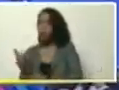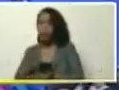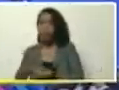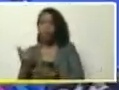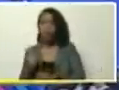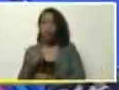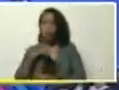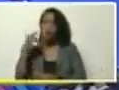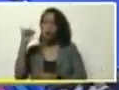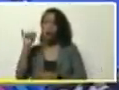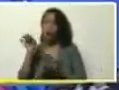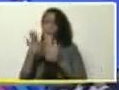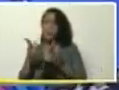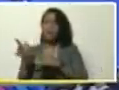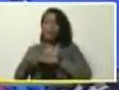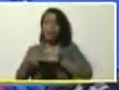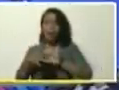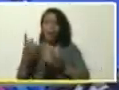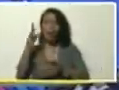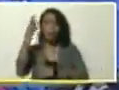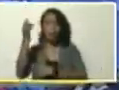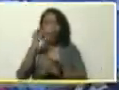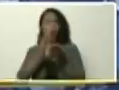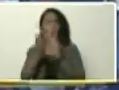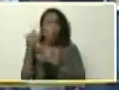la mesa técnica de agua y el consejo comunal,